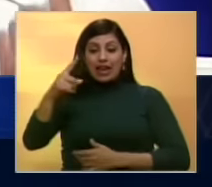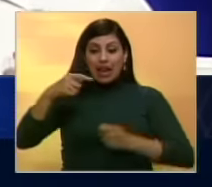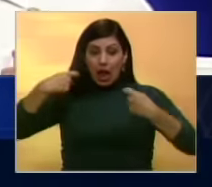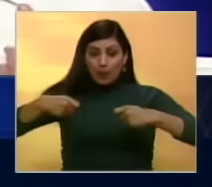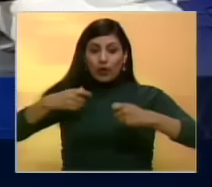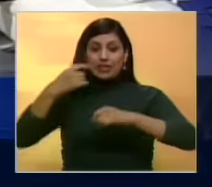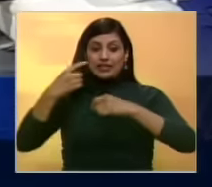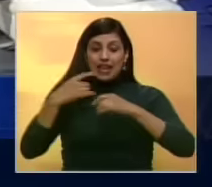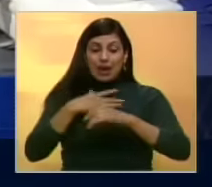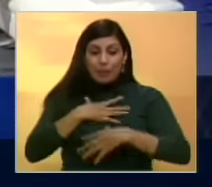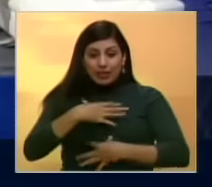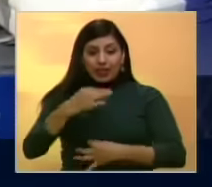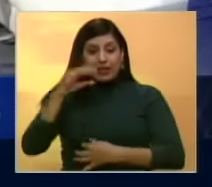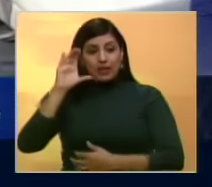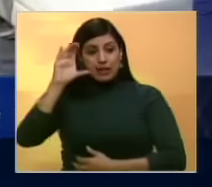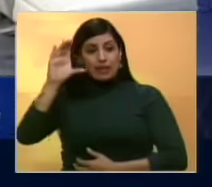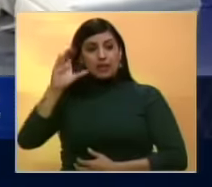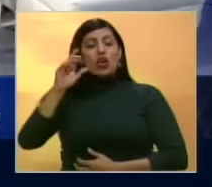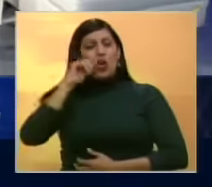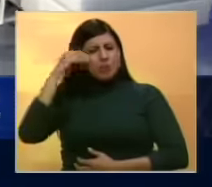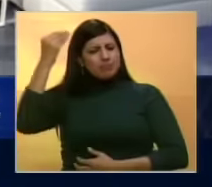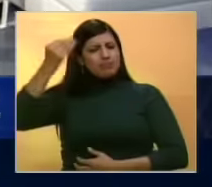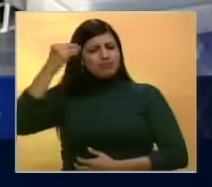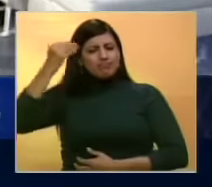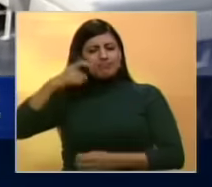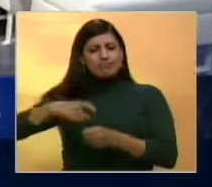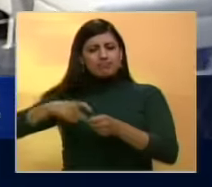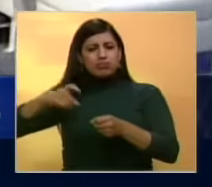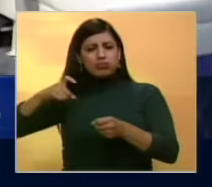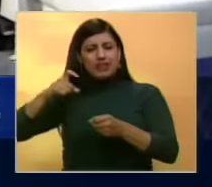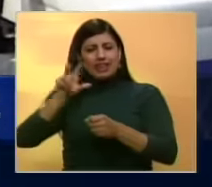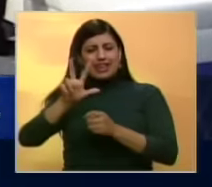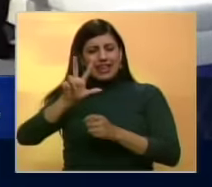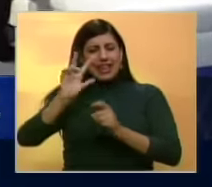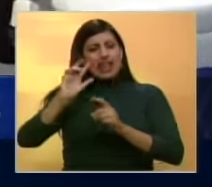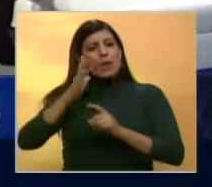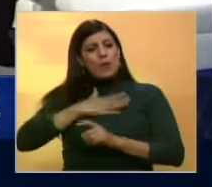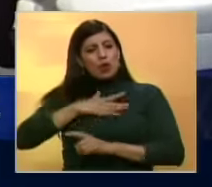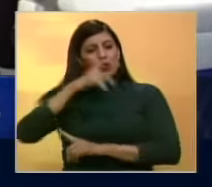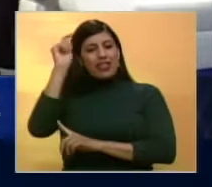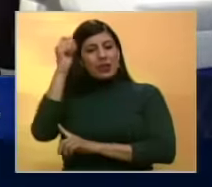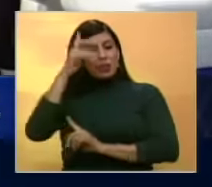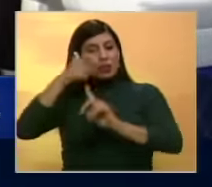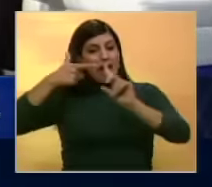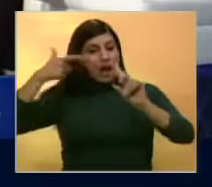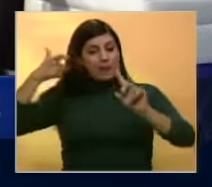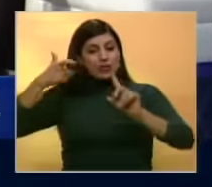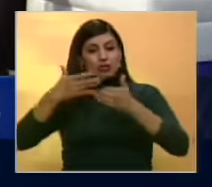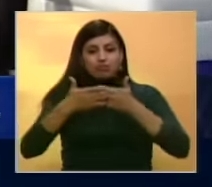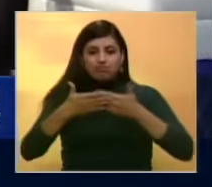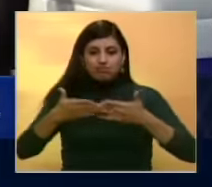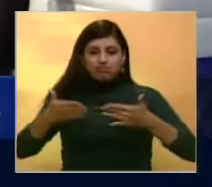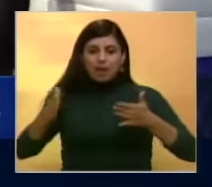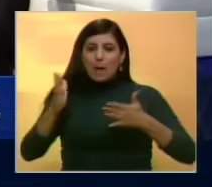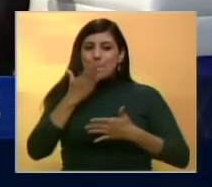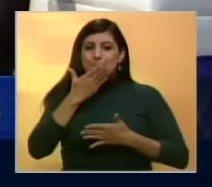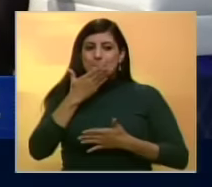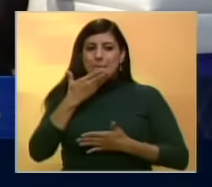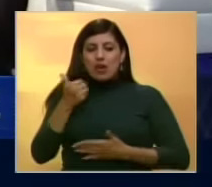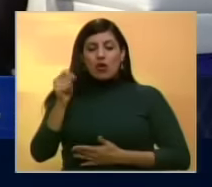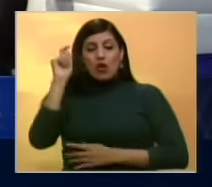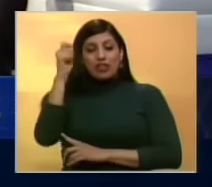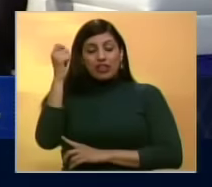el interés nacional Roa considera que la desincorporación de los tres diputados por el estado amazonas abre la posibilidad de que los